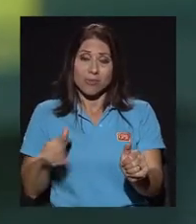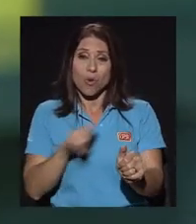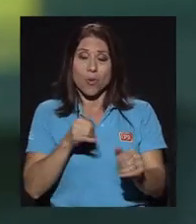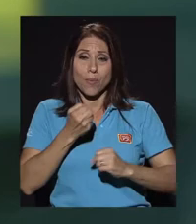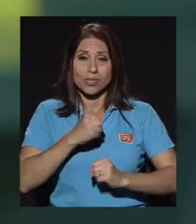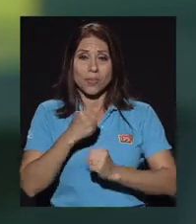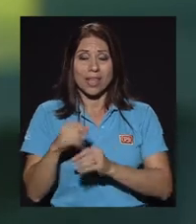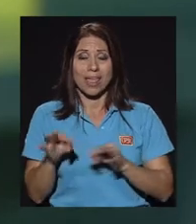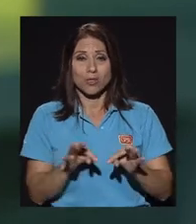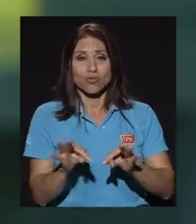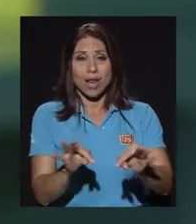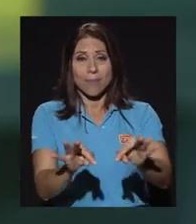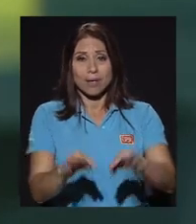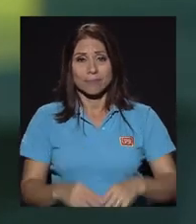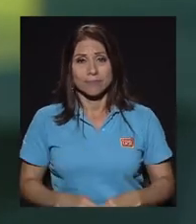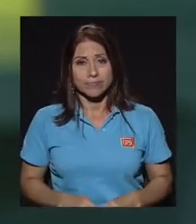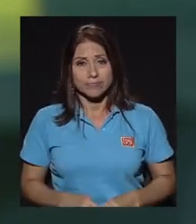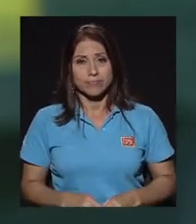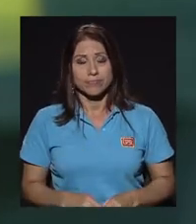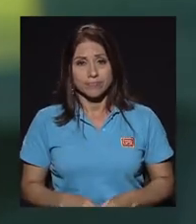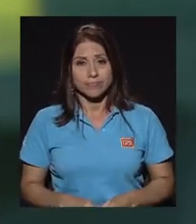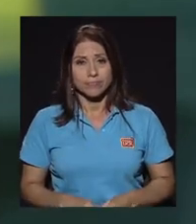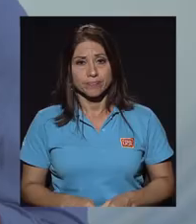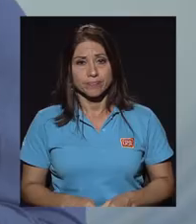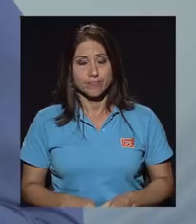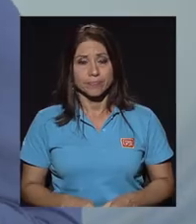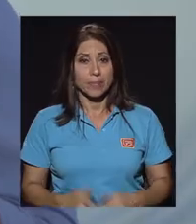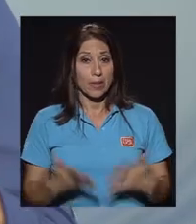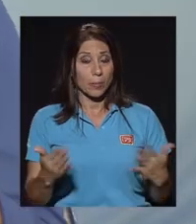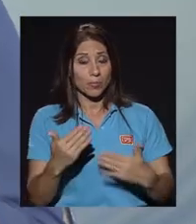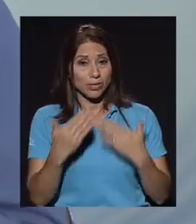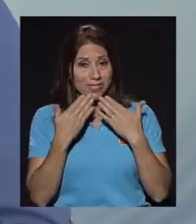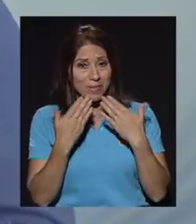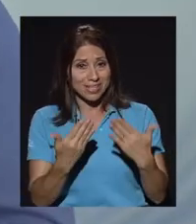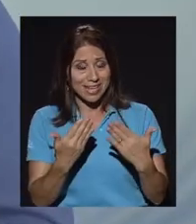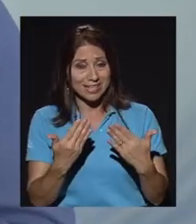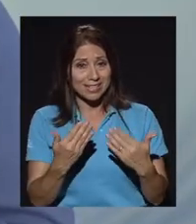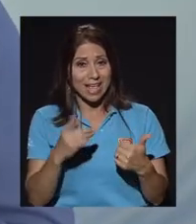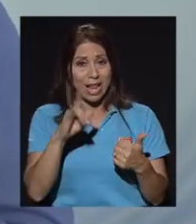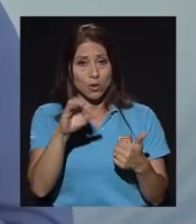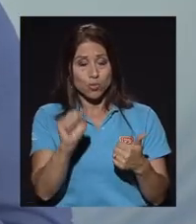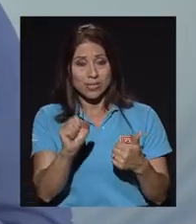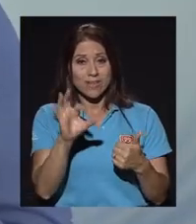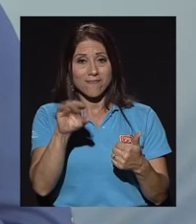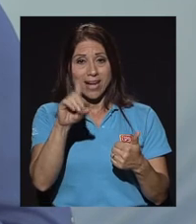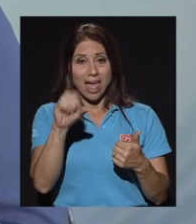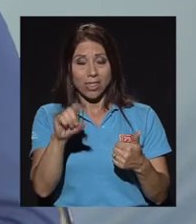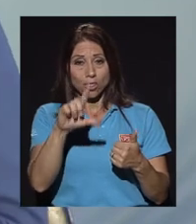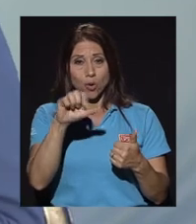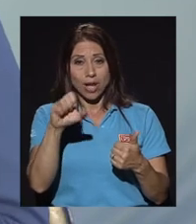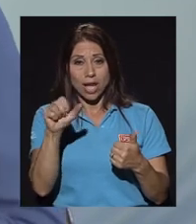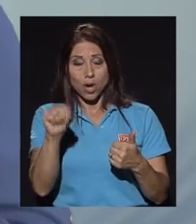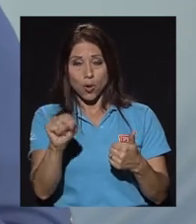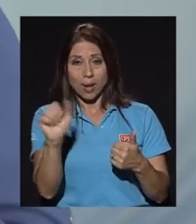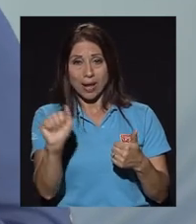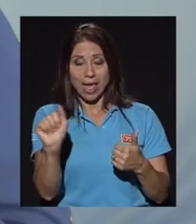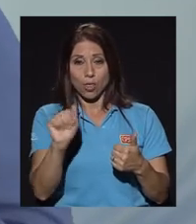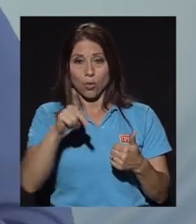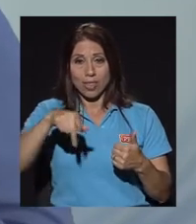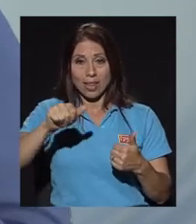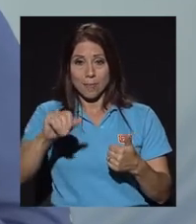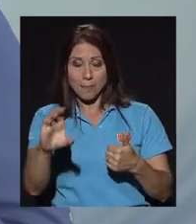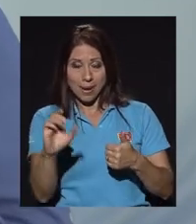rezagada como la Municipalidad de Turrialba. Bueno, muchísimas gracias a don Luis Fernando León Alvarado del Partido